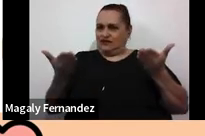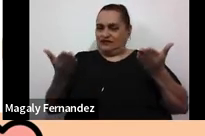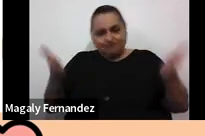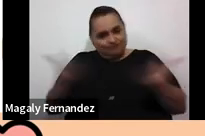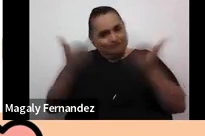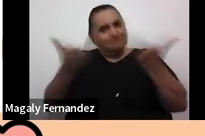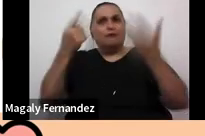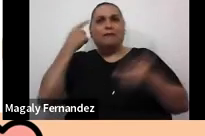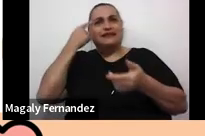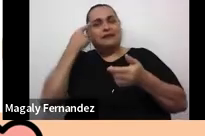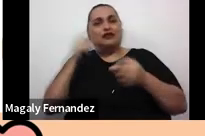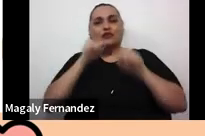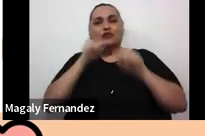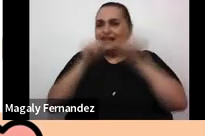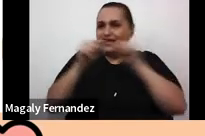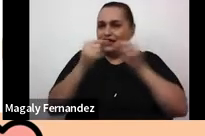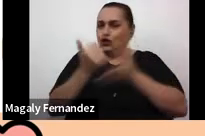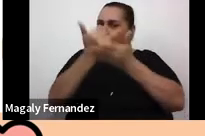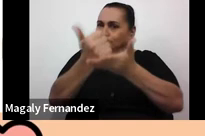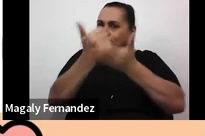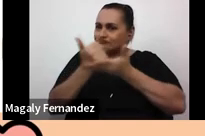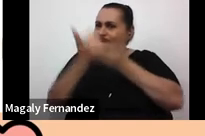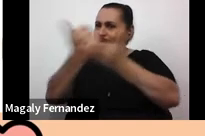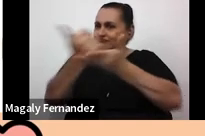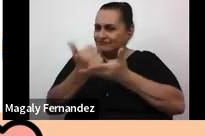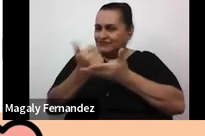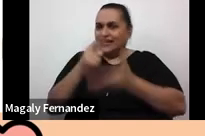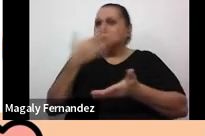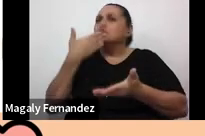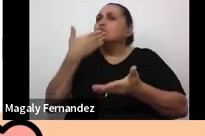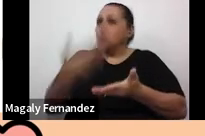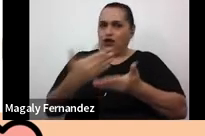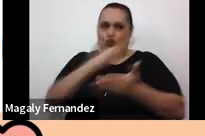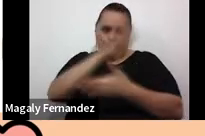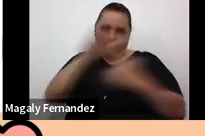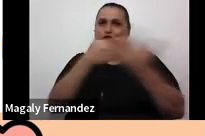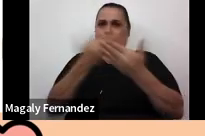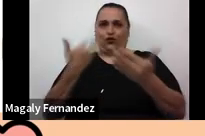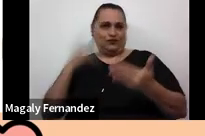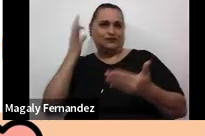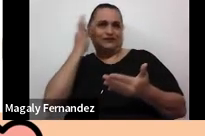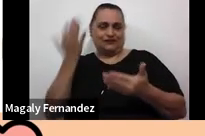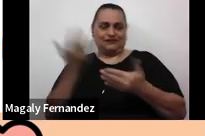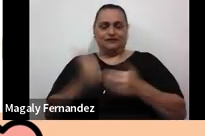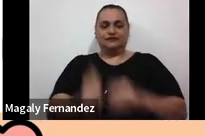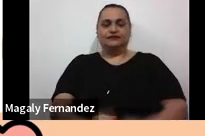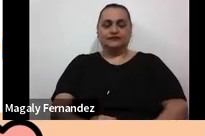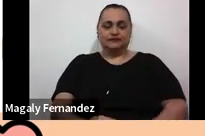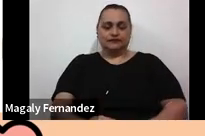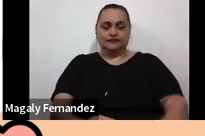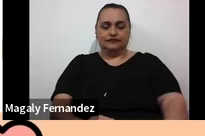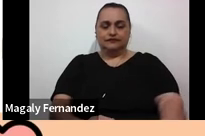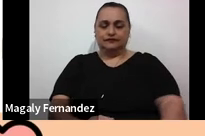ese pensamiento crítico Y esa colaboración que nos hace tanto bien a todos y todas la siguiente